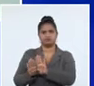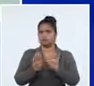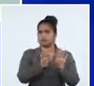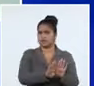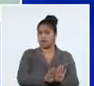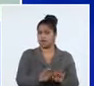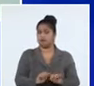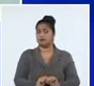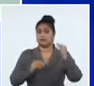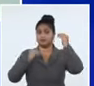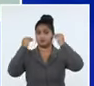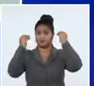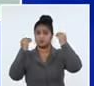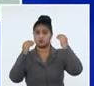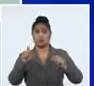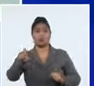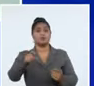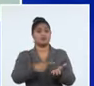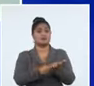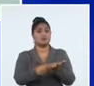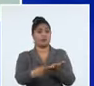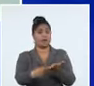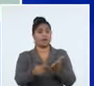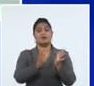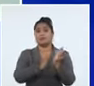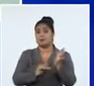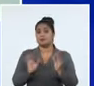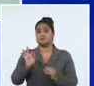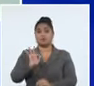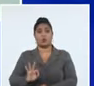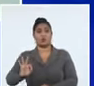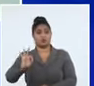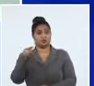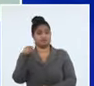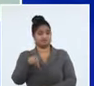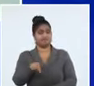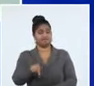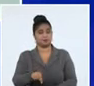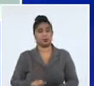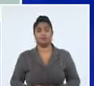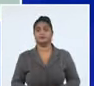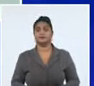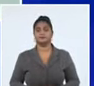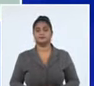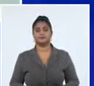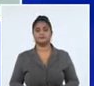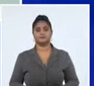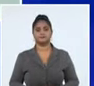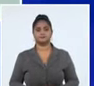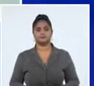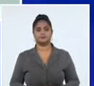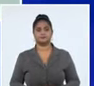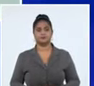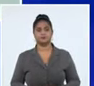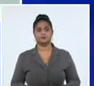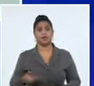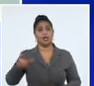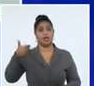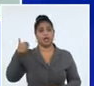semana del mes de octubre, teniendo en cuenta que tenía nada más que